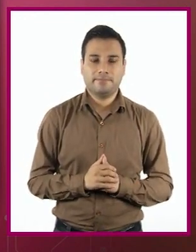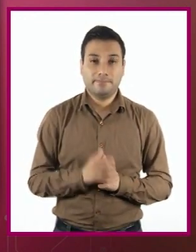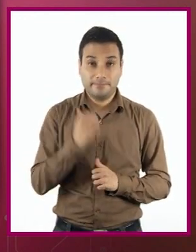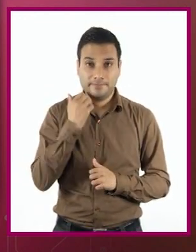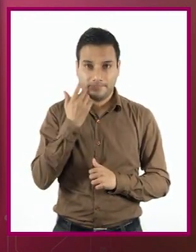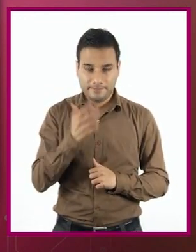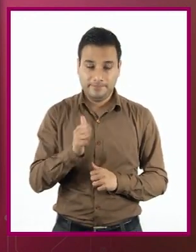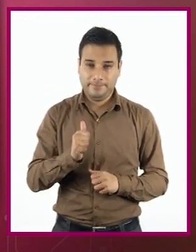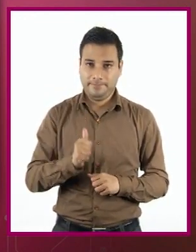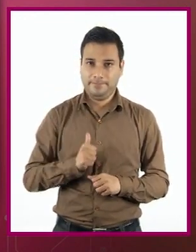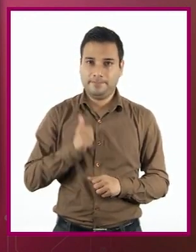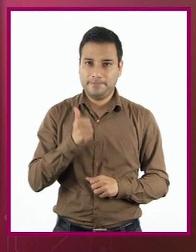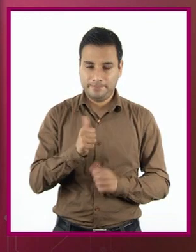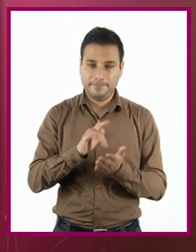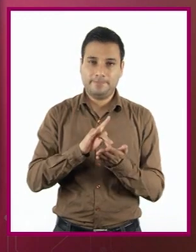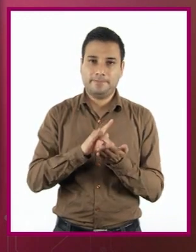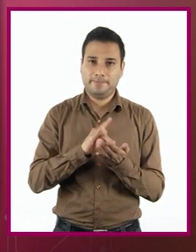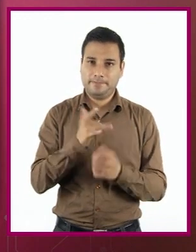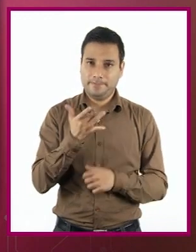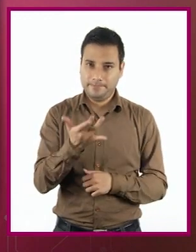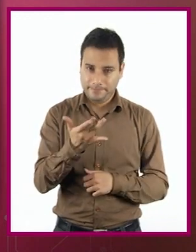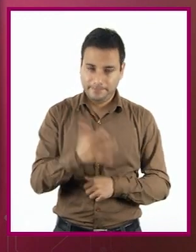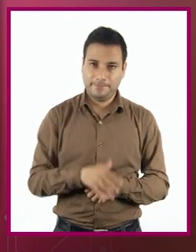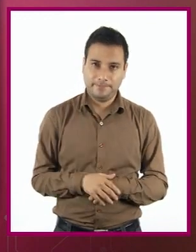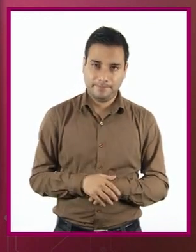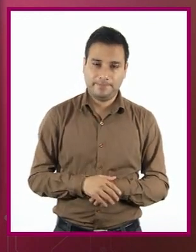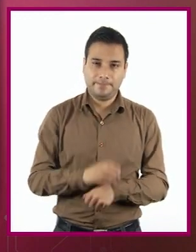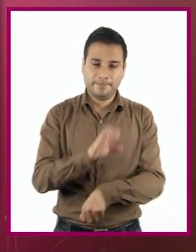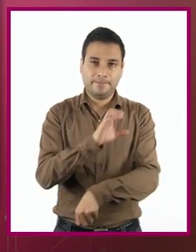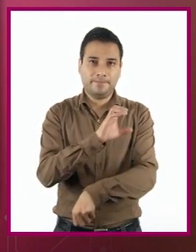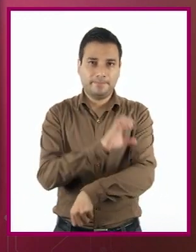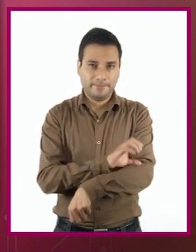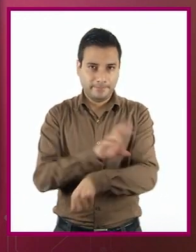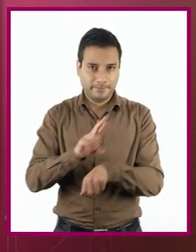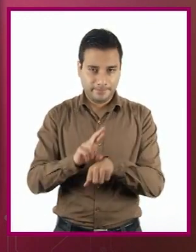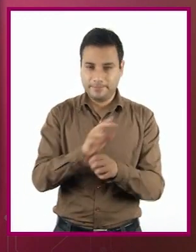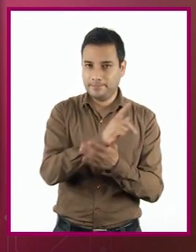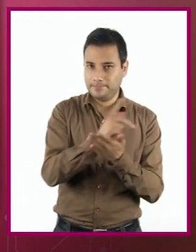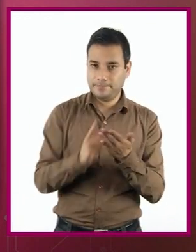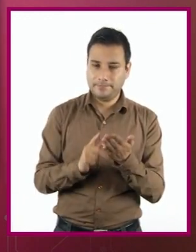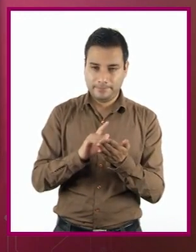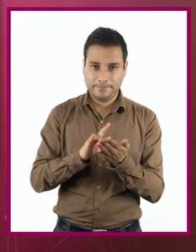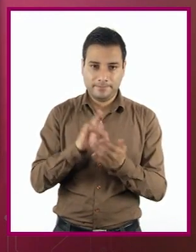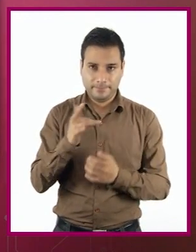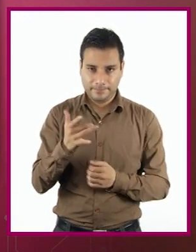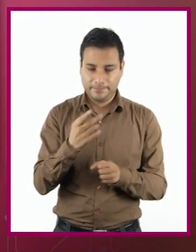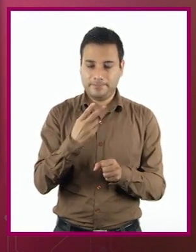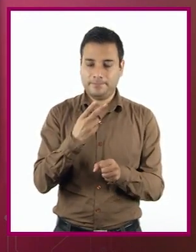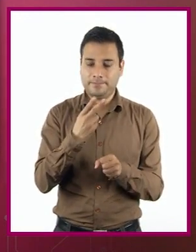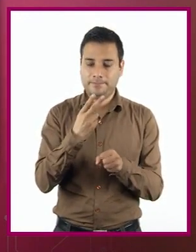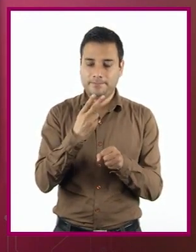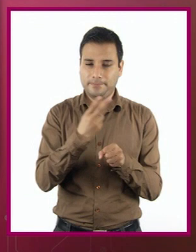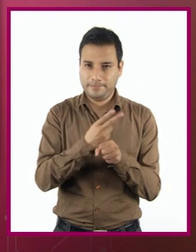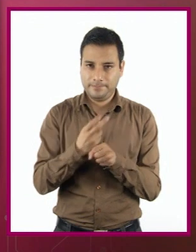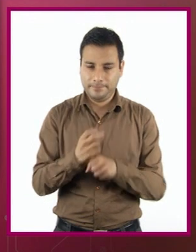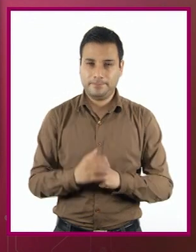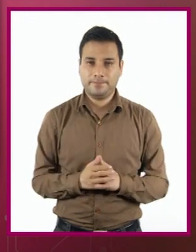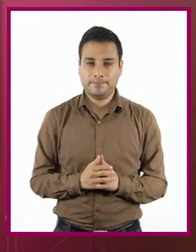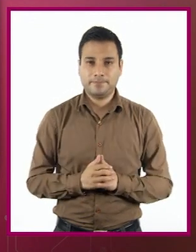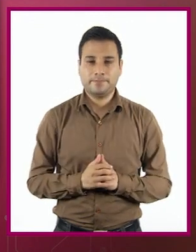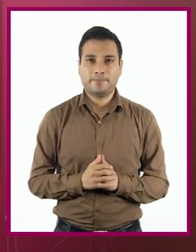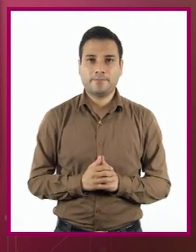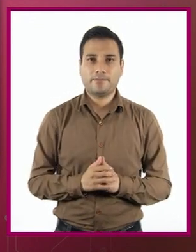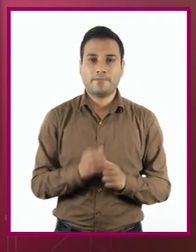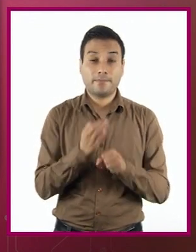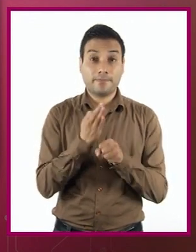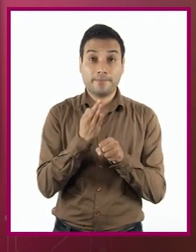aprovechar la oportunidad para agradecerles a la coordinación de estos programas por haberme invitado. El contexto